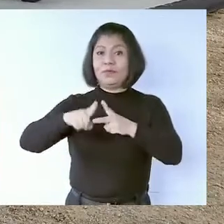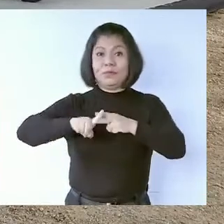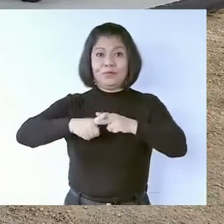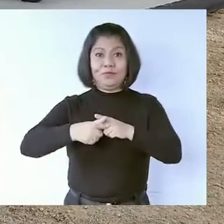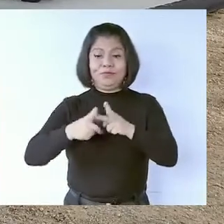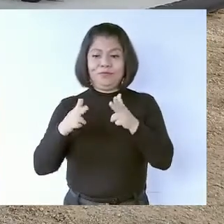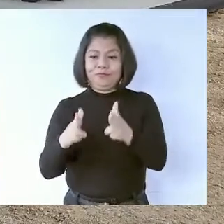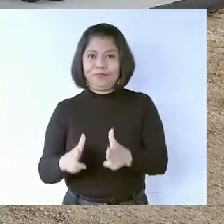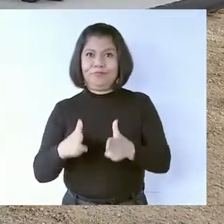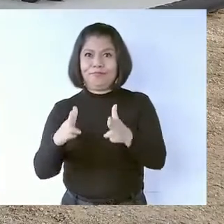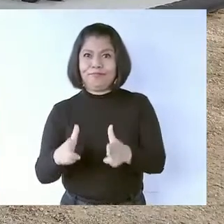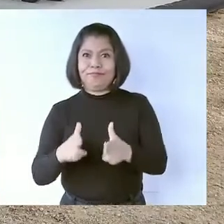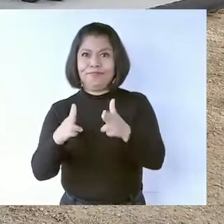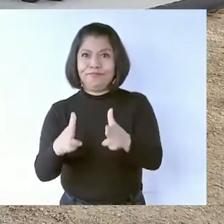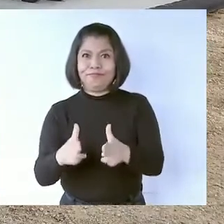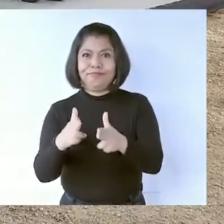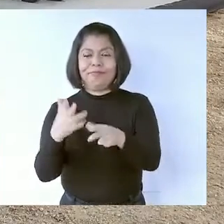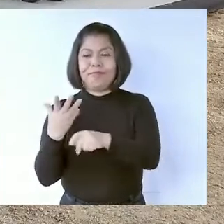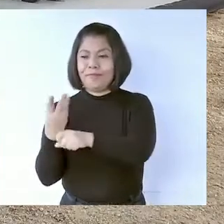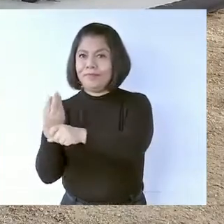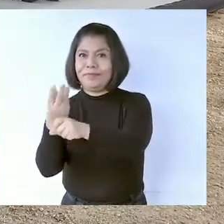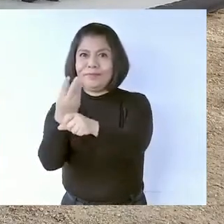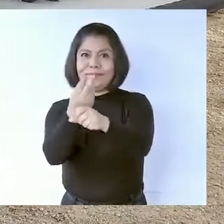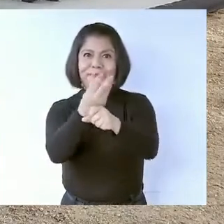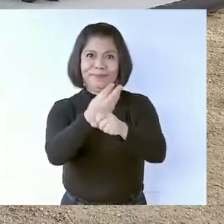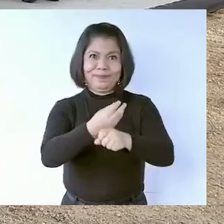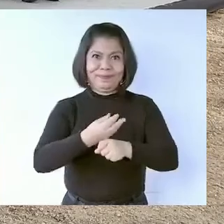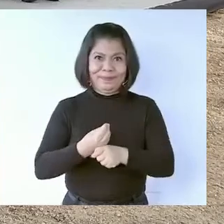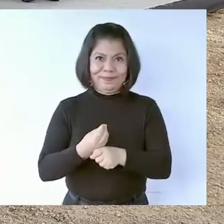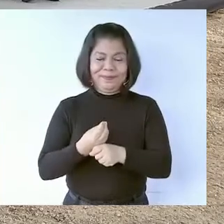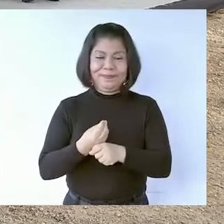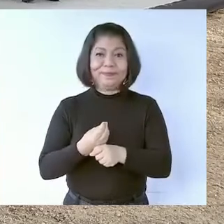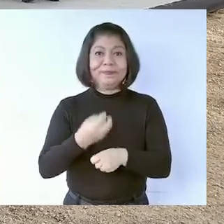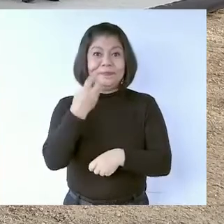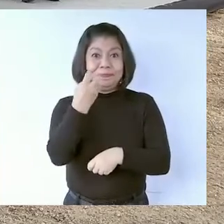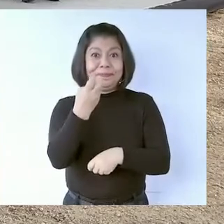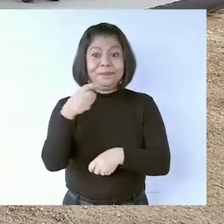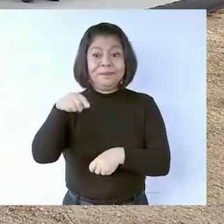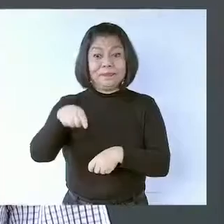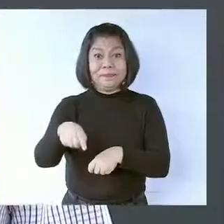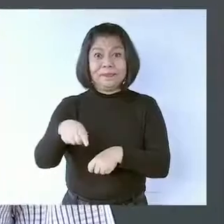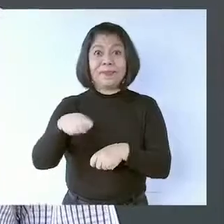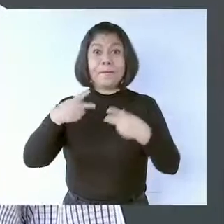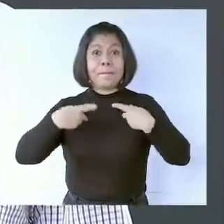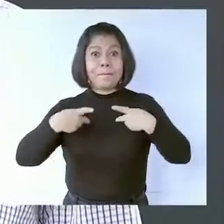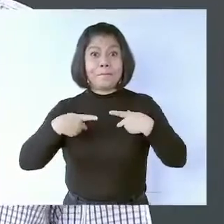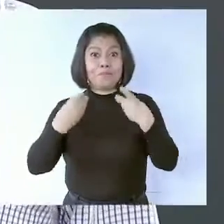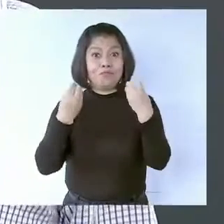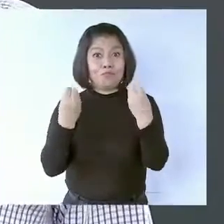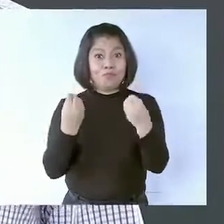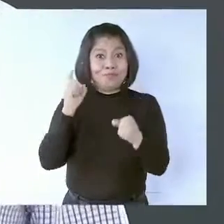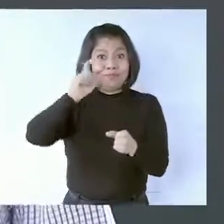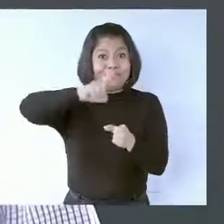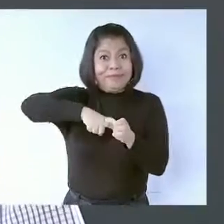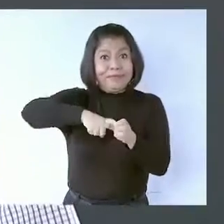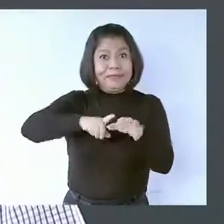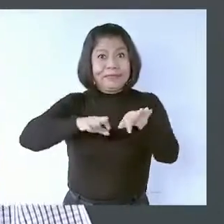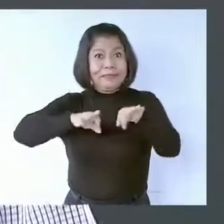económicos, sociales, culturales y ambientales en la región. En este tramo, los primeros trabajos en los